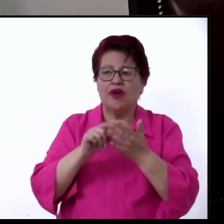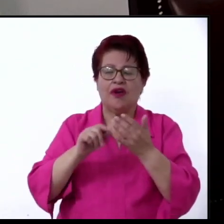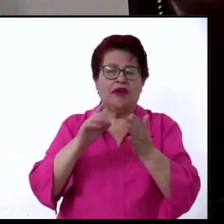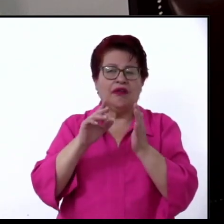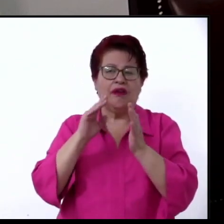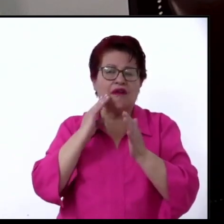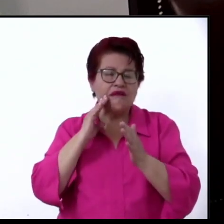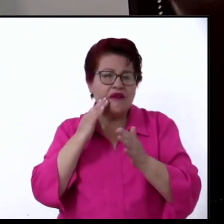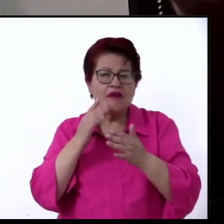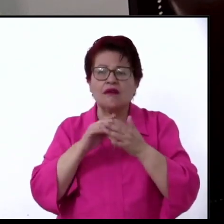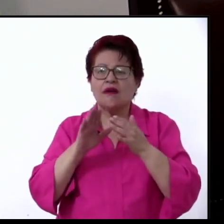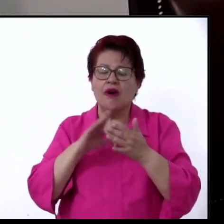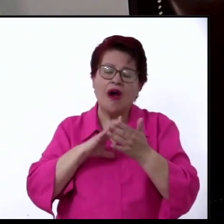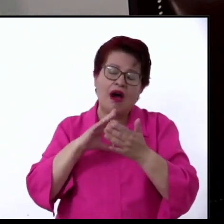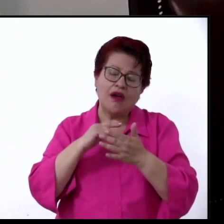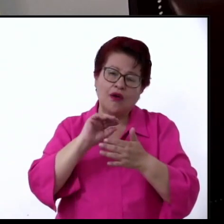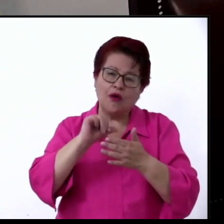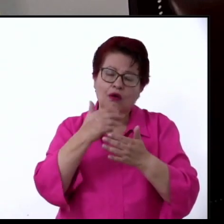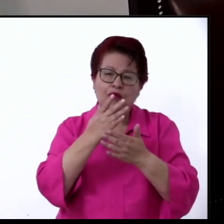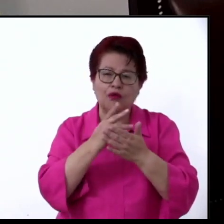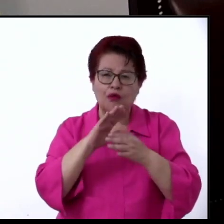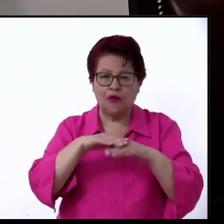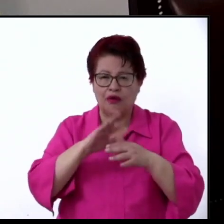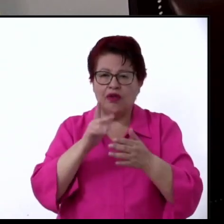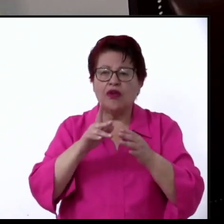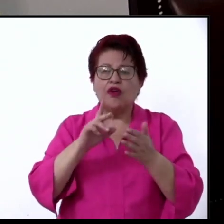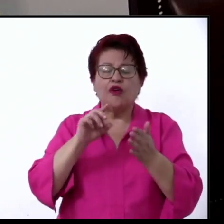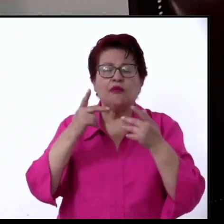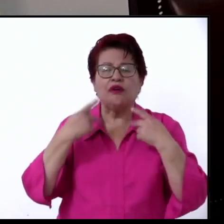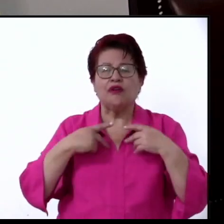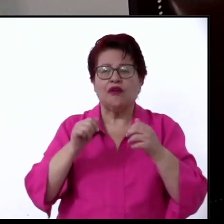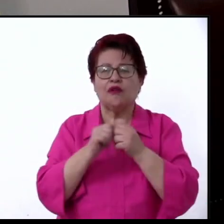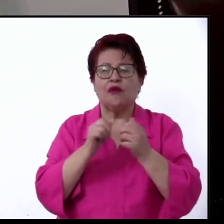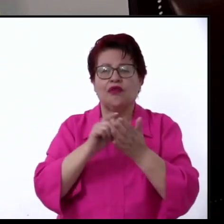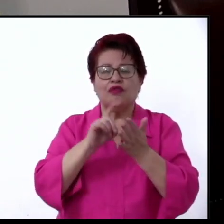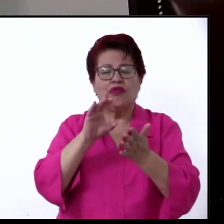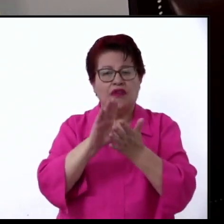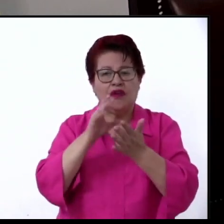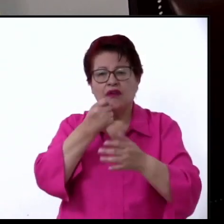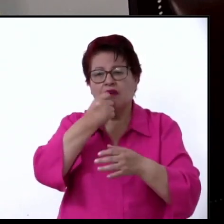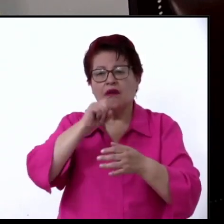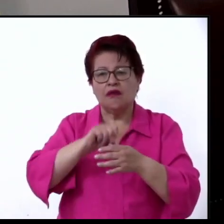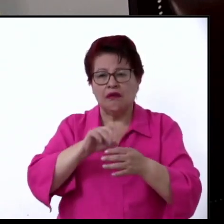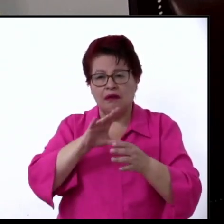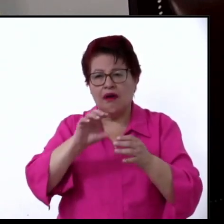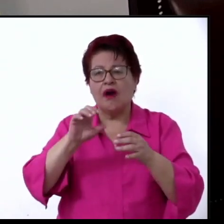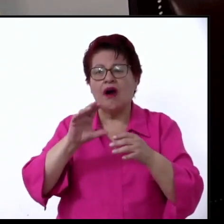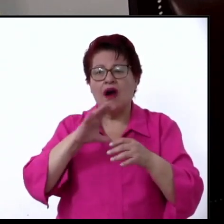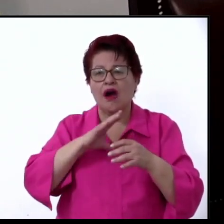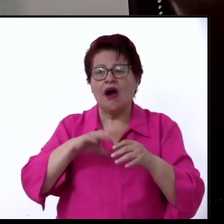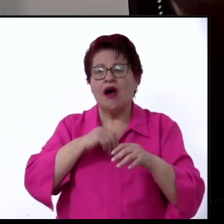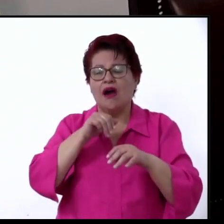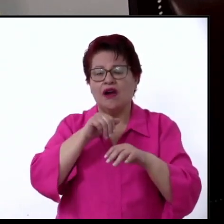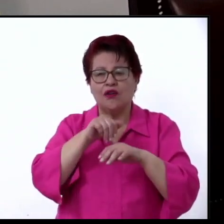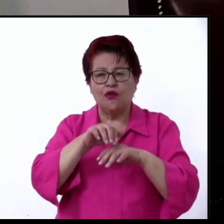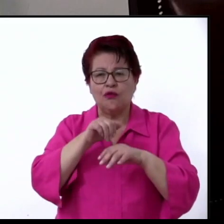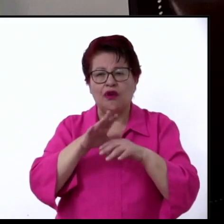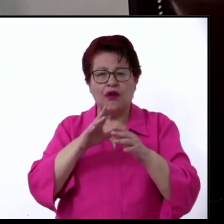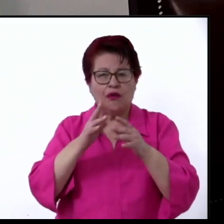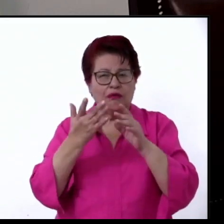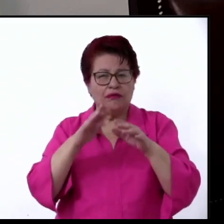Y respecto a las personas con discapacidad, secretario, si tenemos algún número estimado